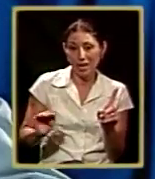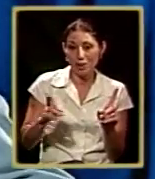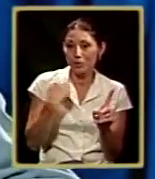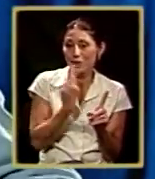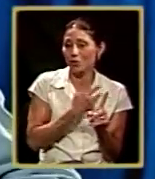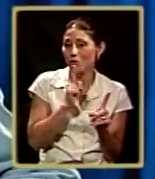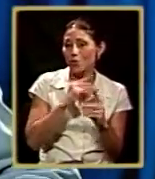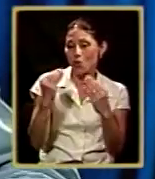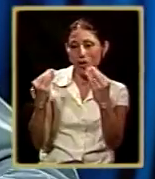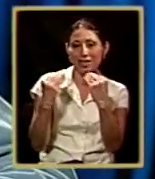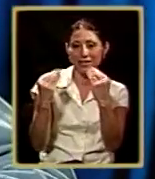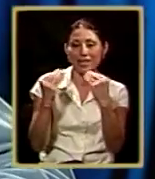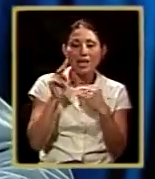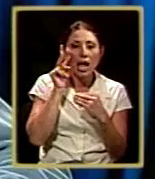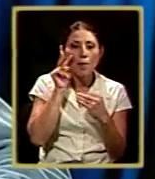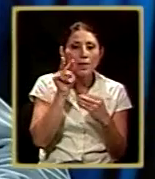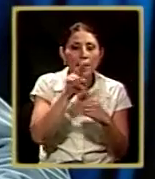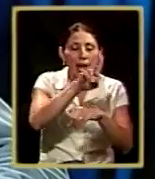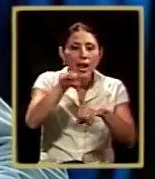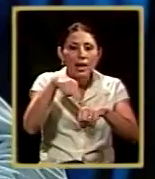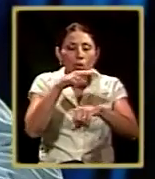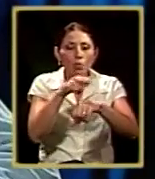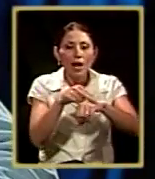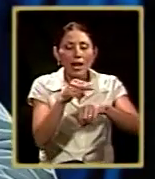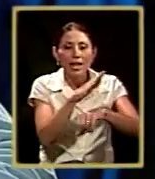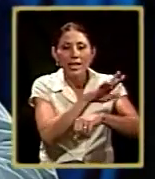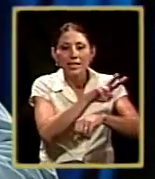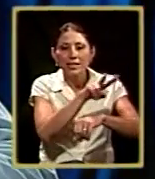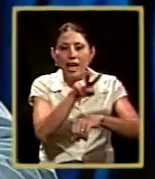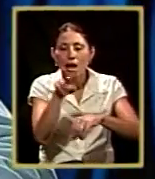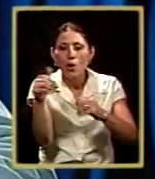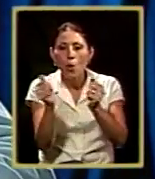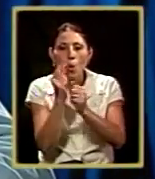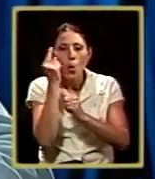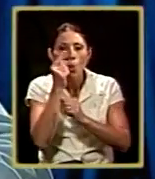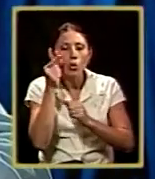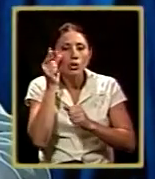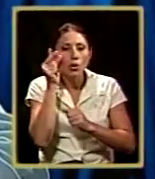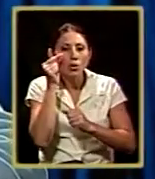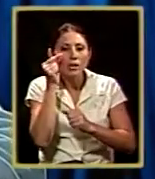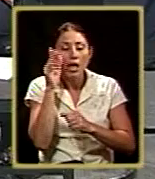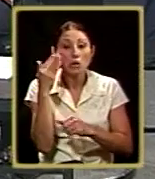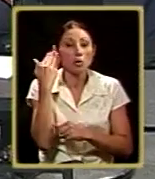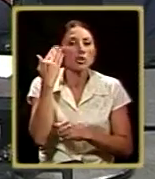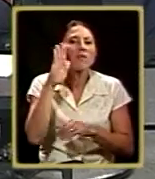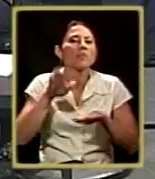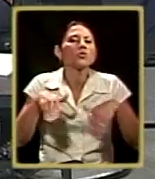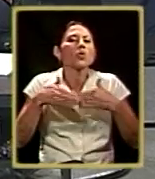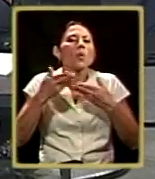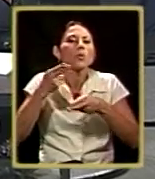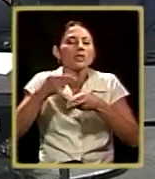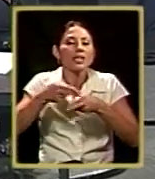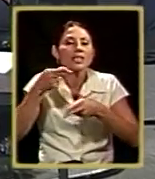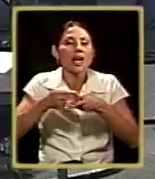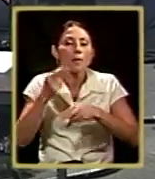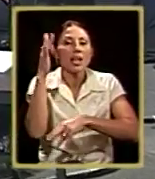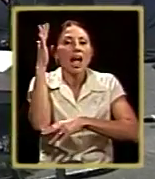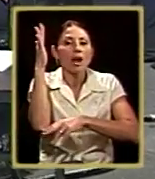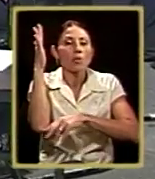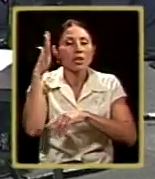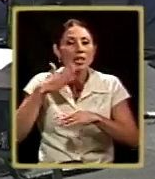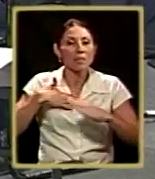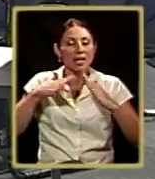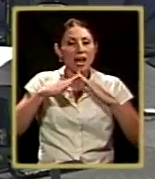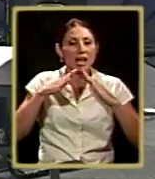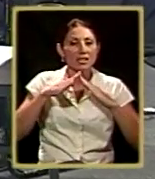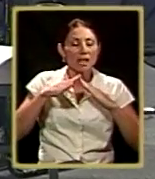la naturaleza, a mirarla con ojos de curiosidad. No sabemos cómo se llama el árbol que tenemos plantado en la casa. No sabemos